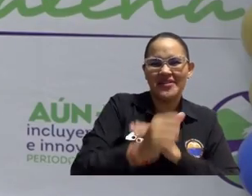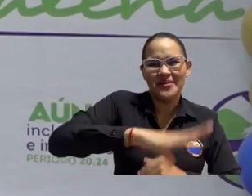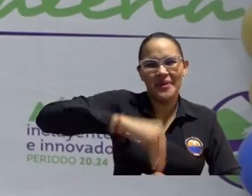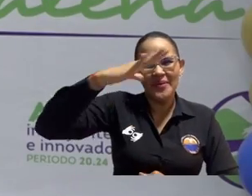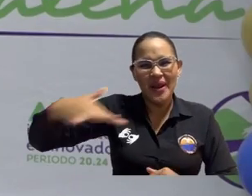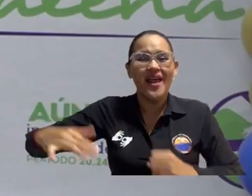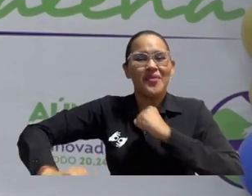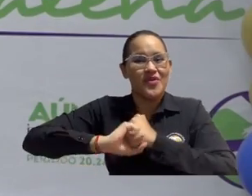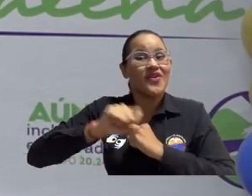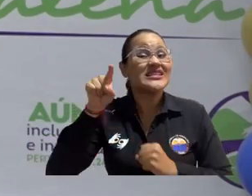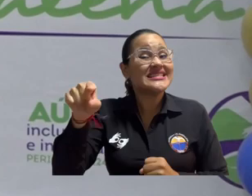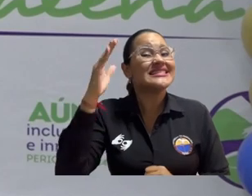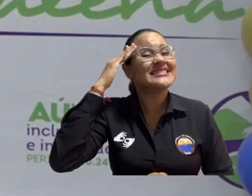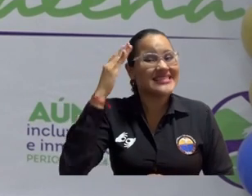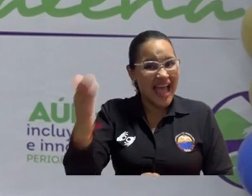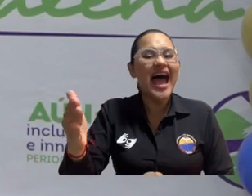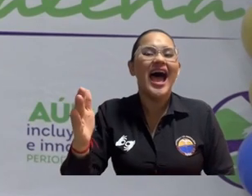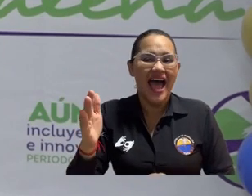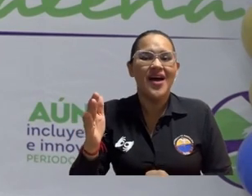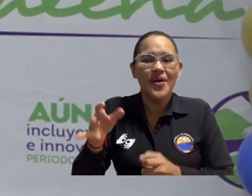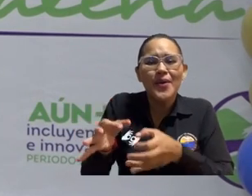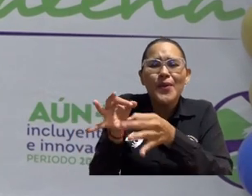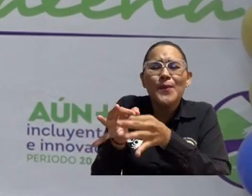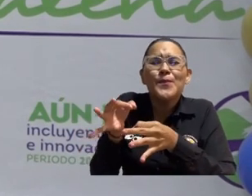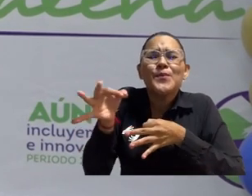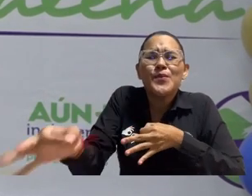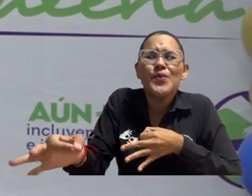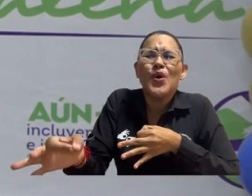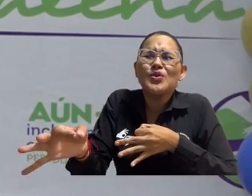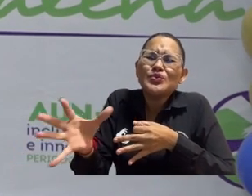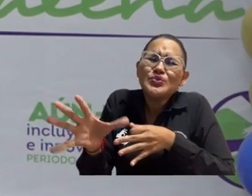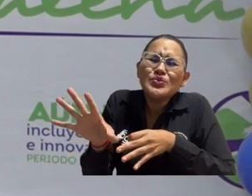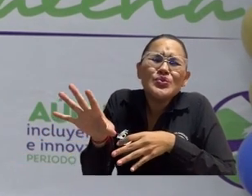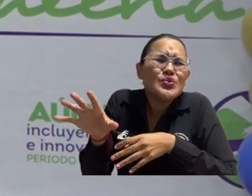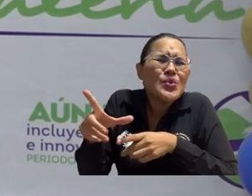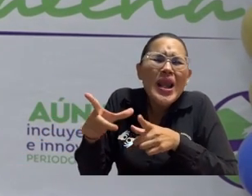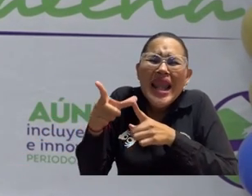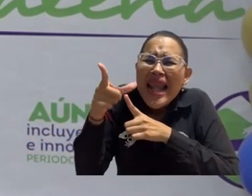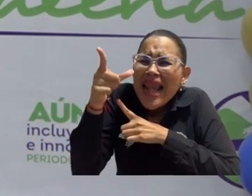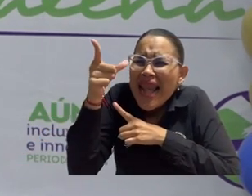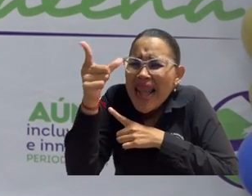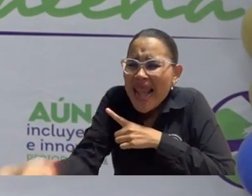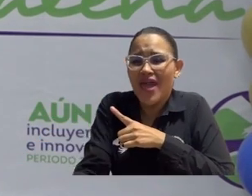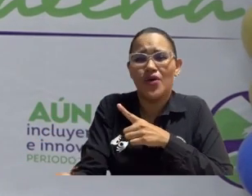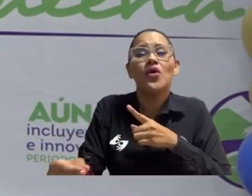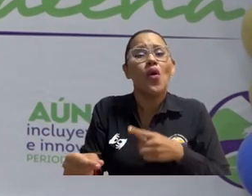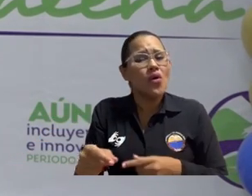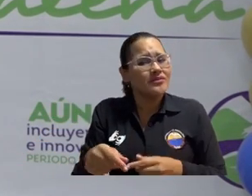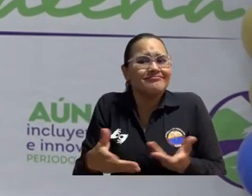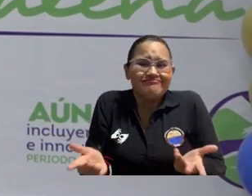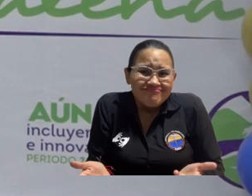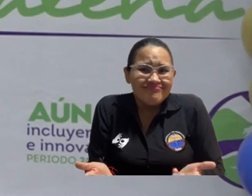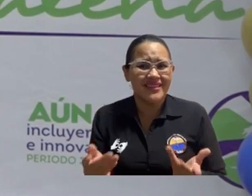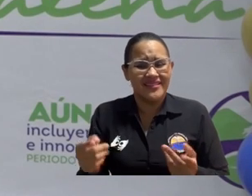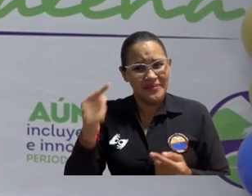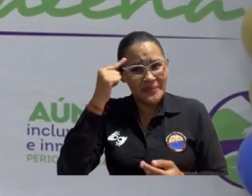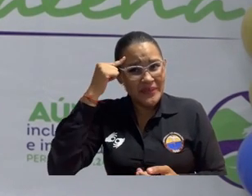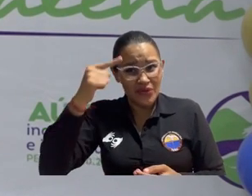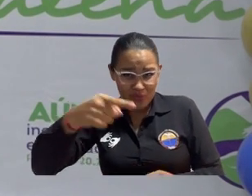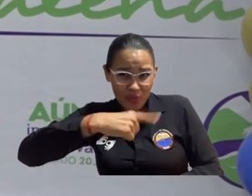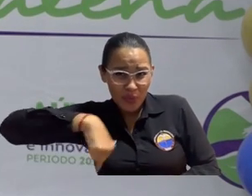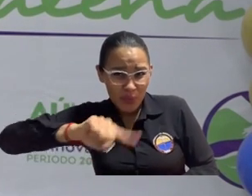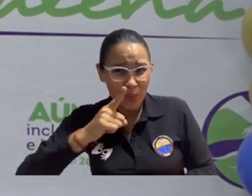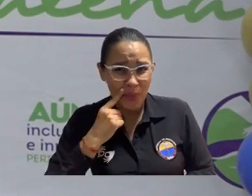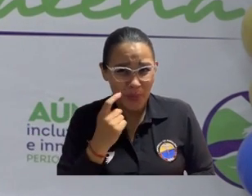Porque él sabe de la parte donde venimos todos, que son unas veredas, unos corregimientos muy lejos, que en verdad